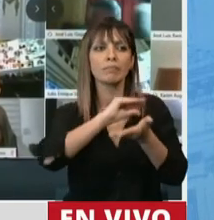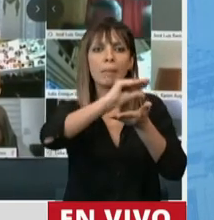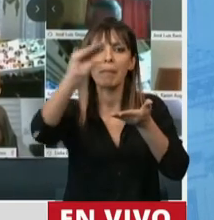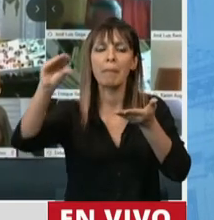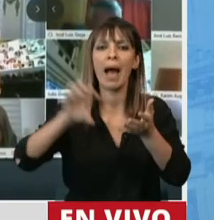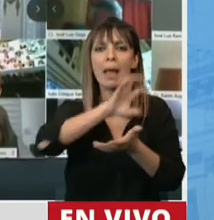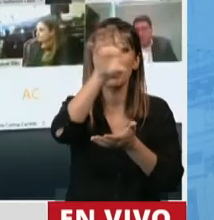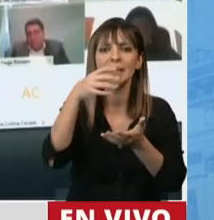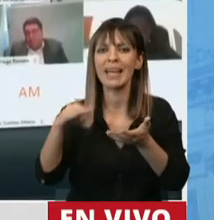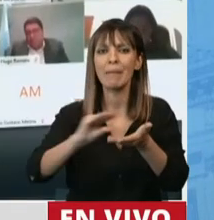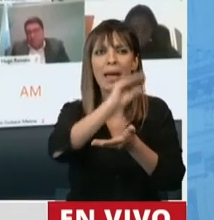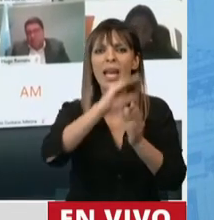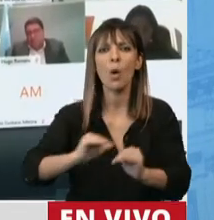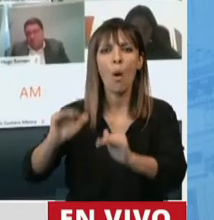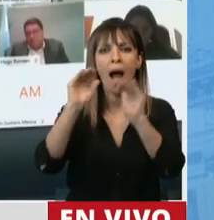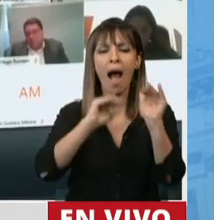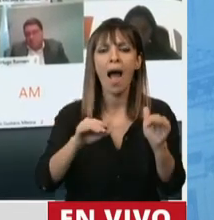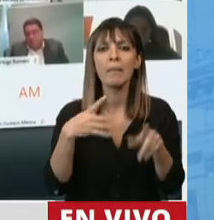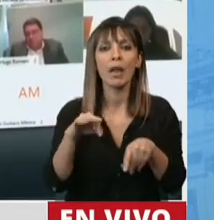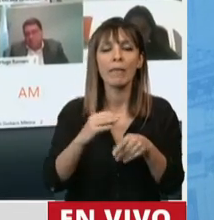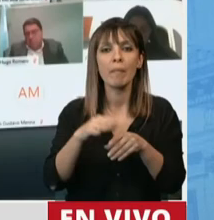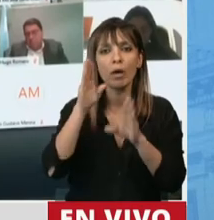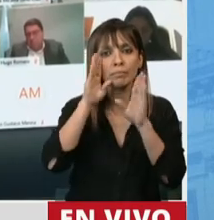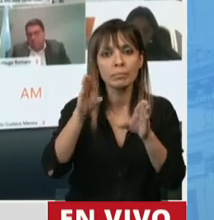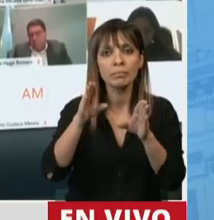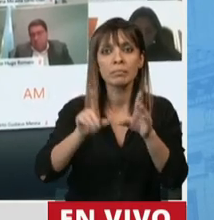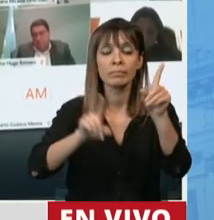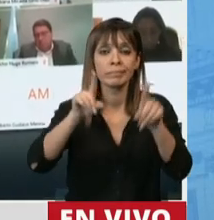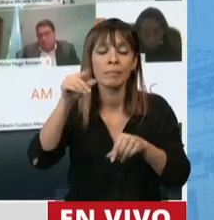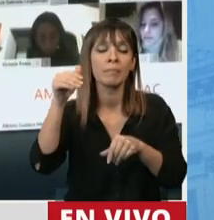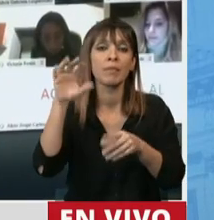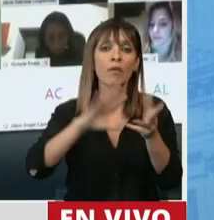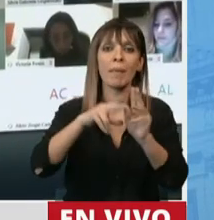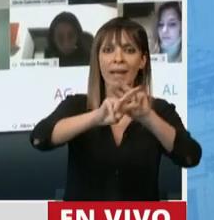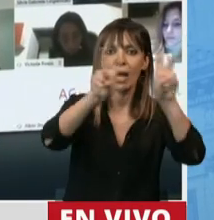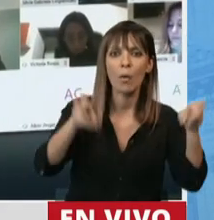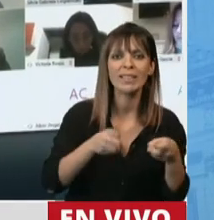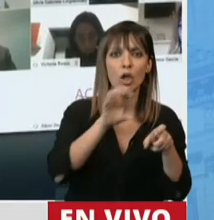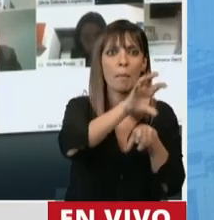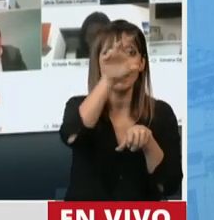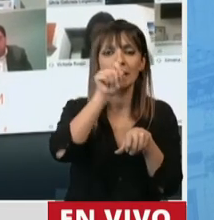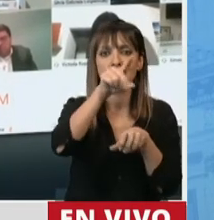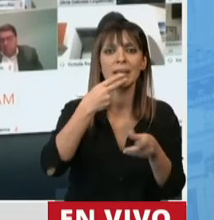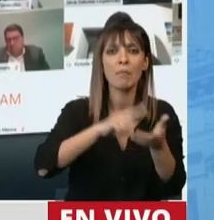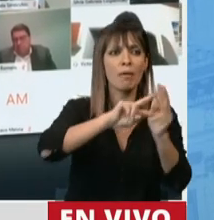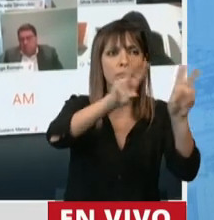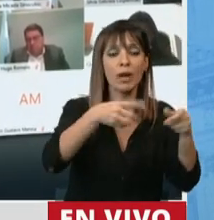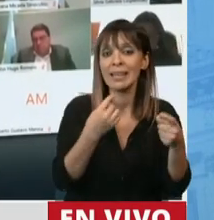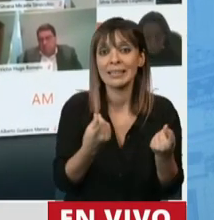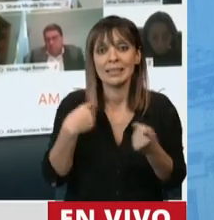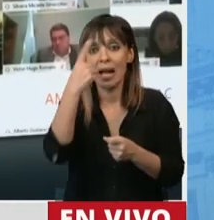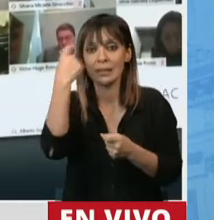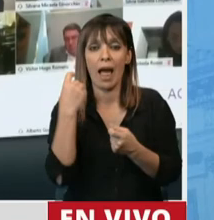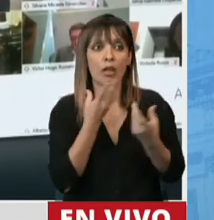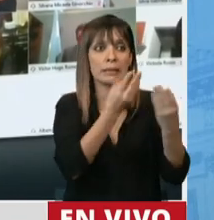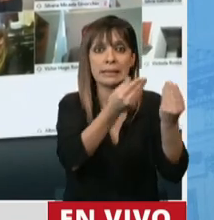se distribuyan equitativamente, teniendo en cuenta que se han desplomado las recaudaciones provinciales y dependen del auxilio nacional para